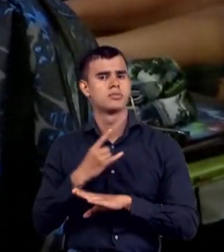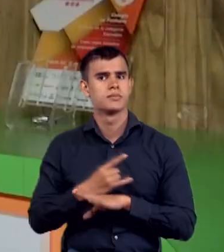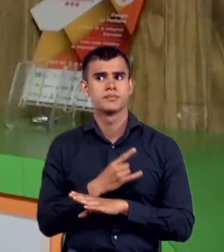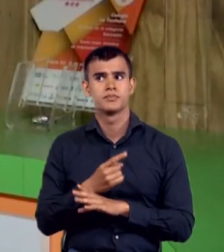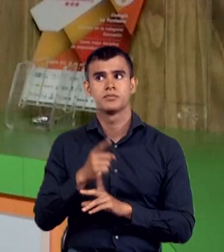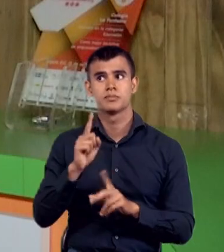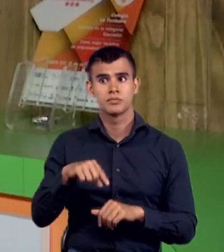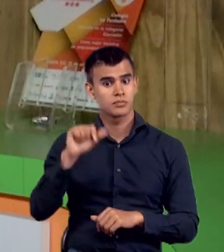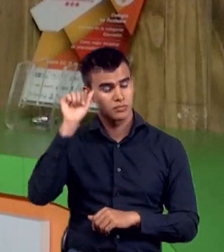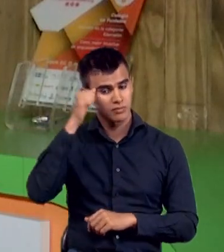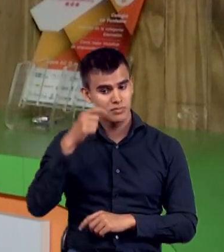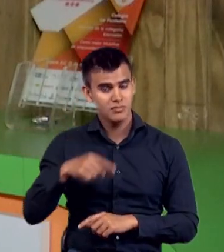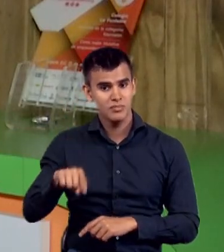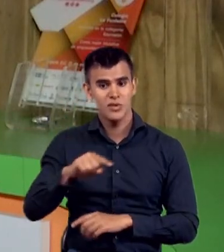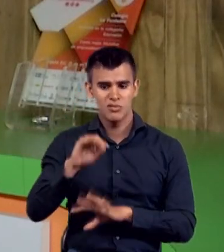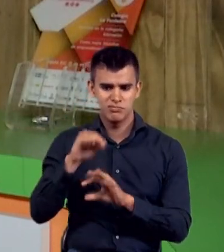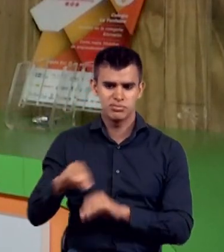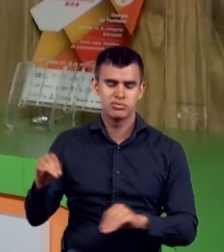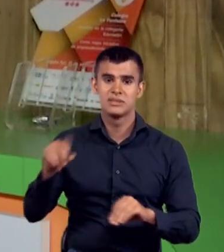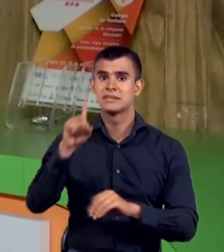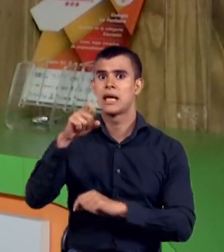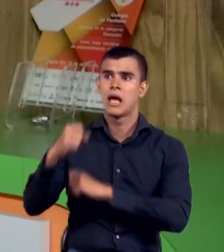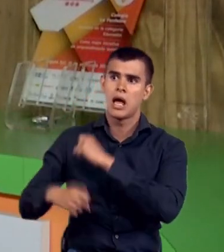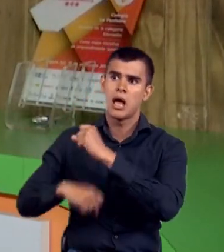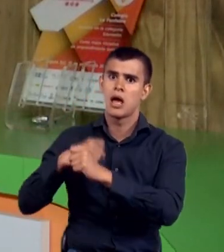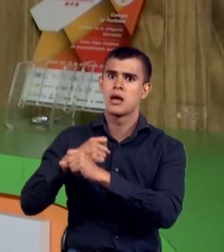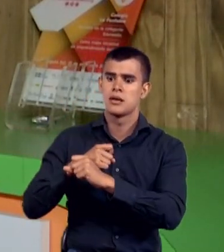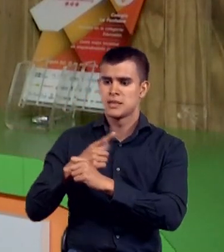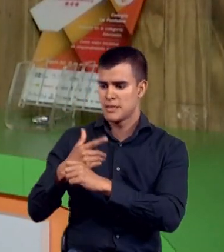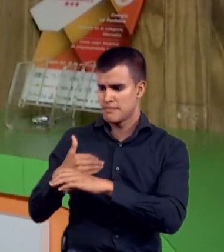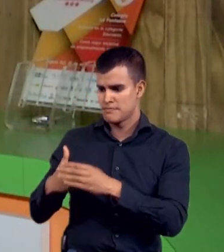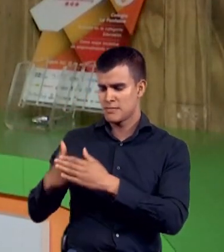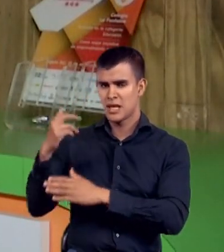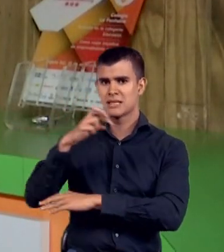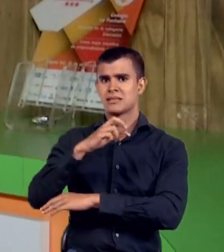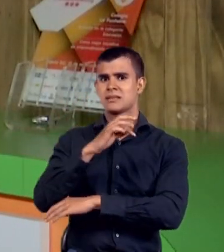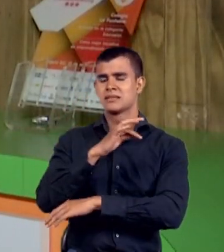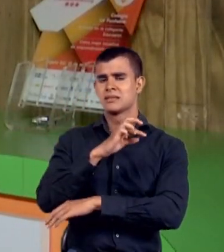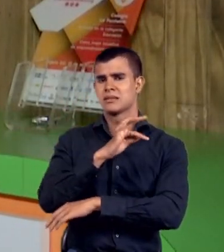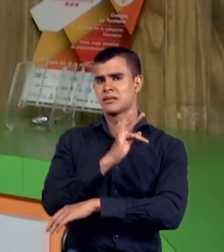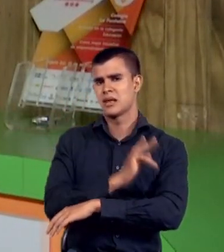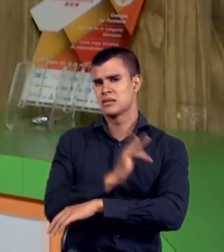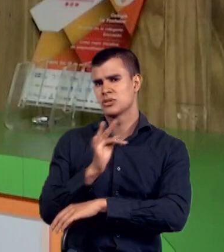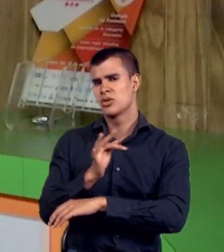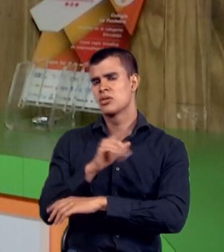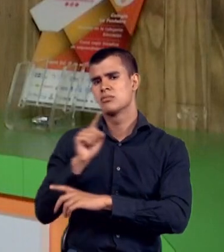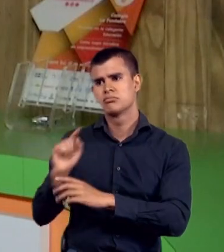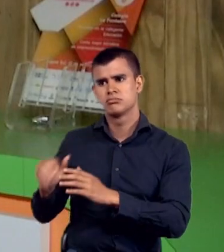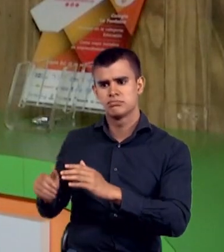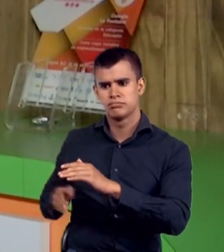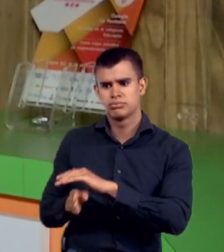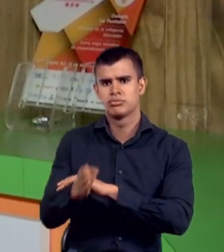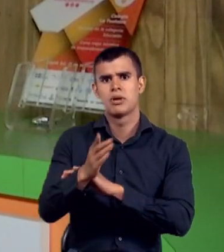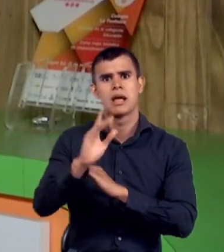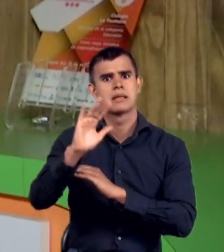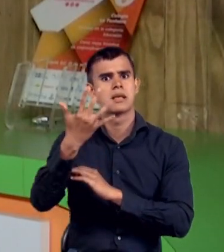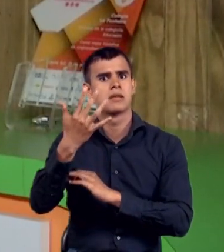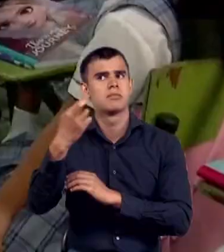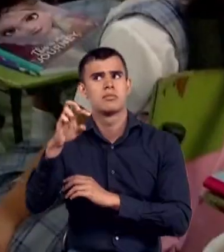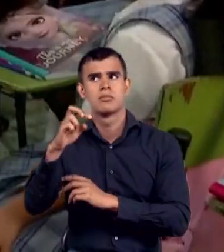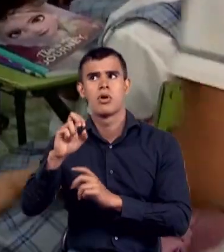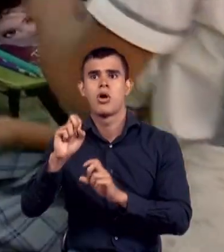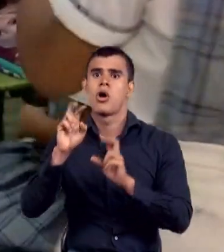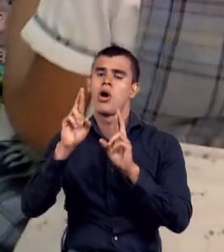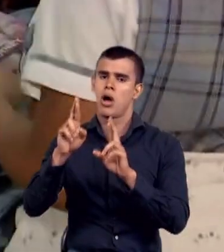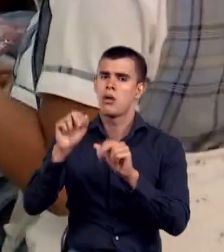rutina, pero sabiendo que ellos los tenemos 6 años desde transición hasta quinto, y llegan a quinto con un nivel conversacional de